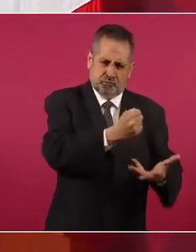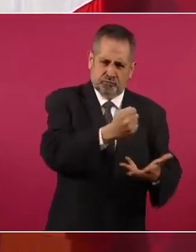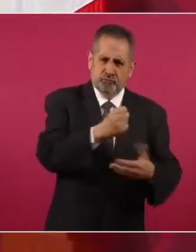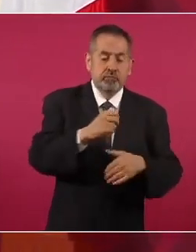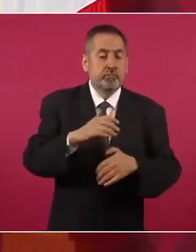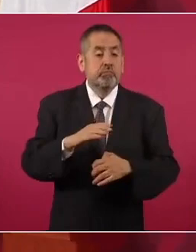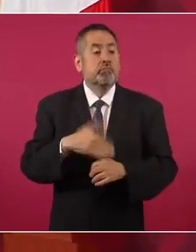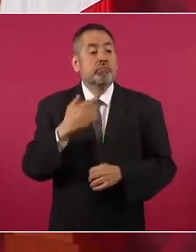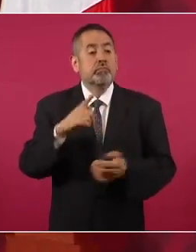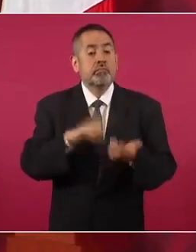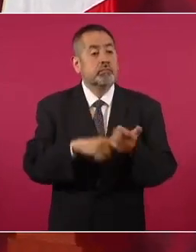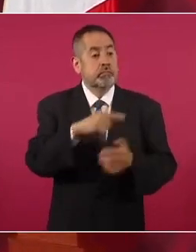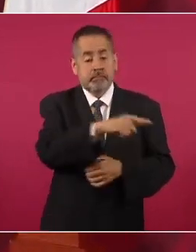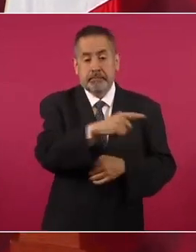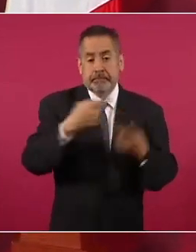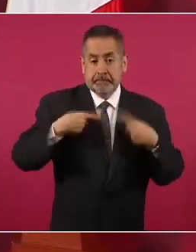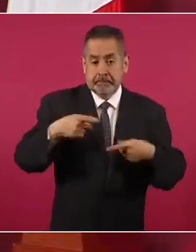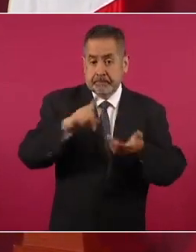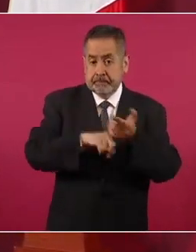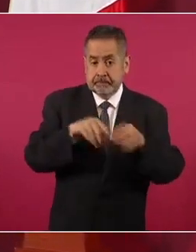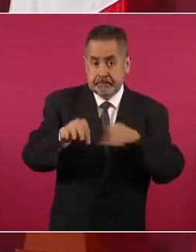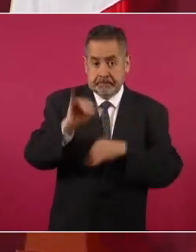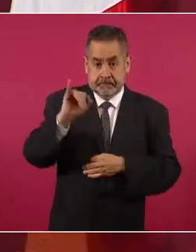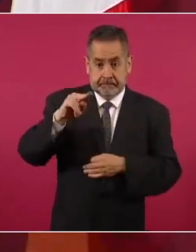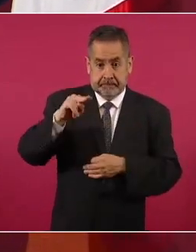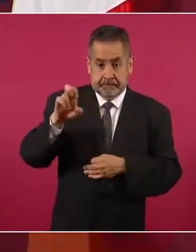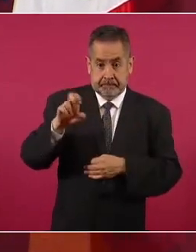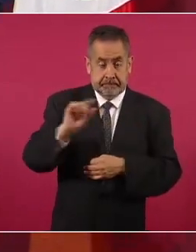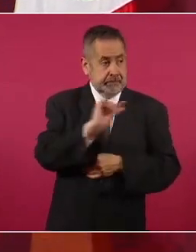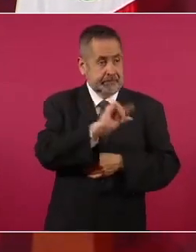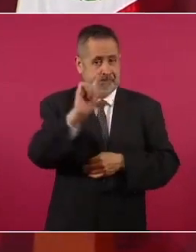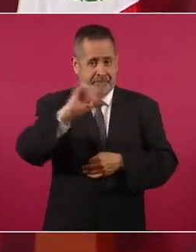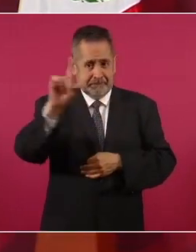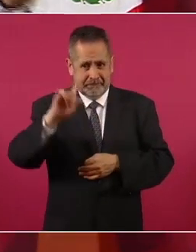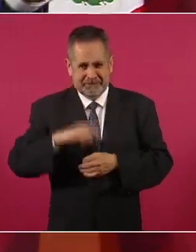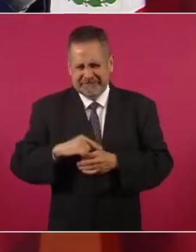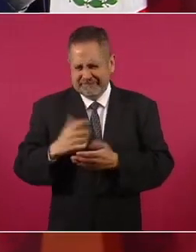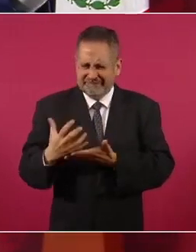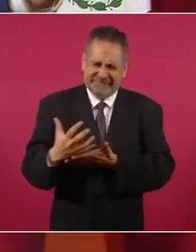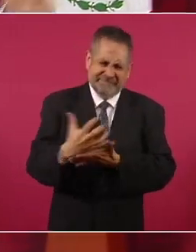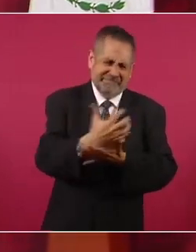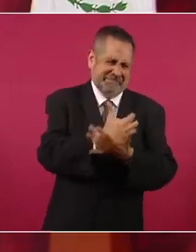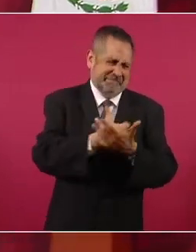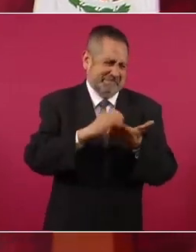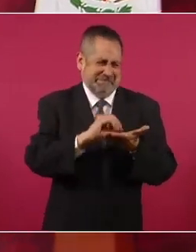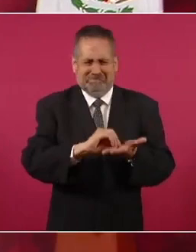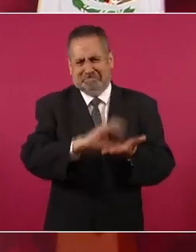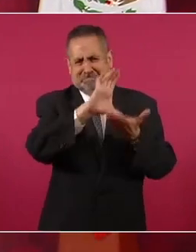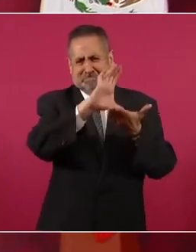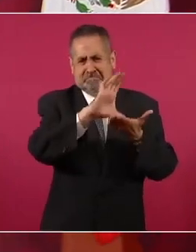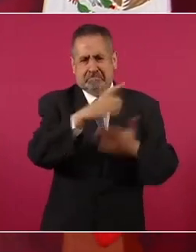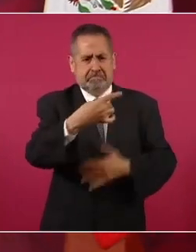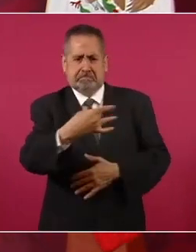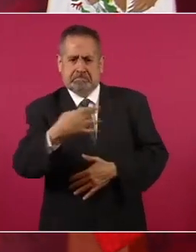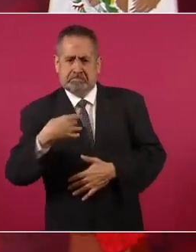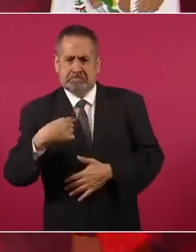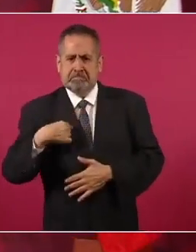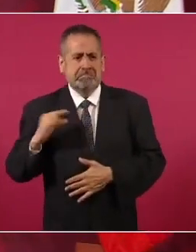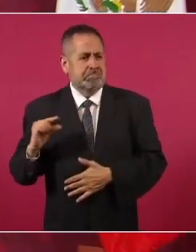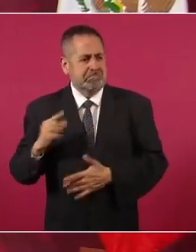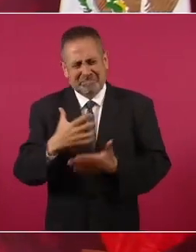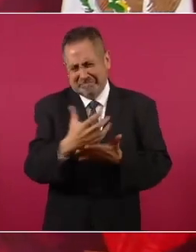los funcionarios del INE y del tribunal ganan más que el presidente, porque ellos no